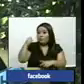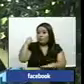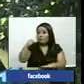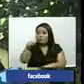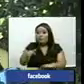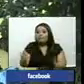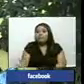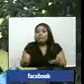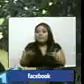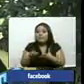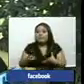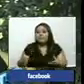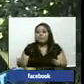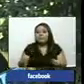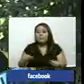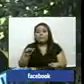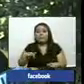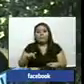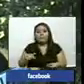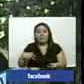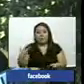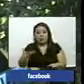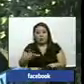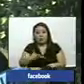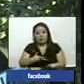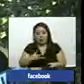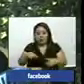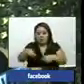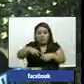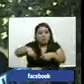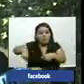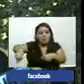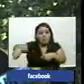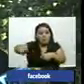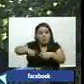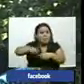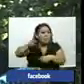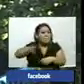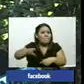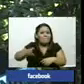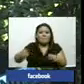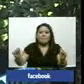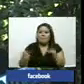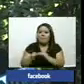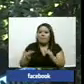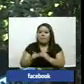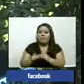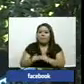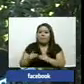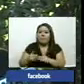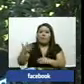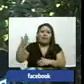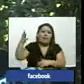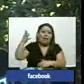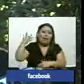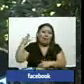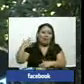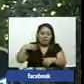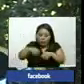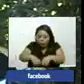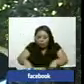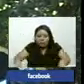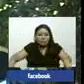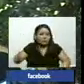a resolver es que nosotros no queremos reconstruir de la misma forma que fue hecha todo el sistema de